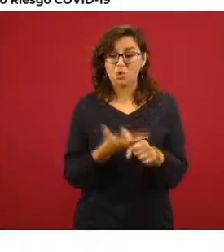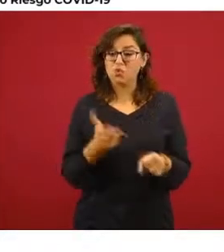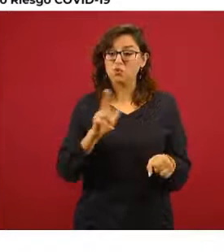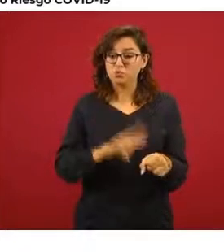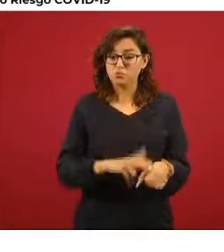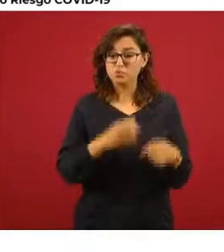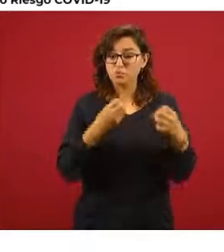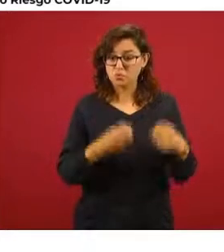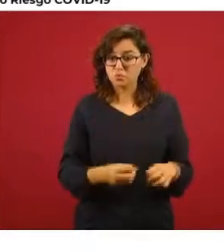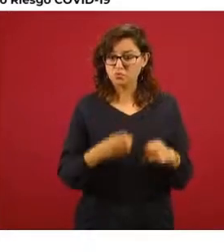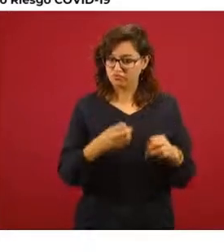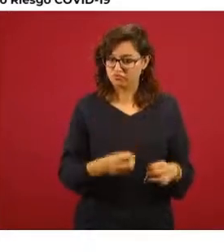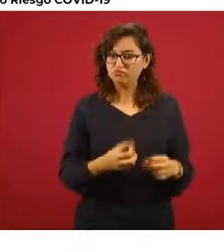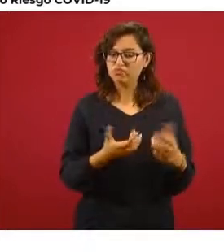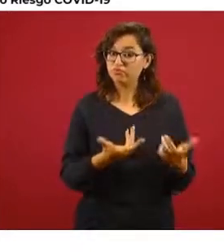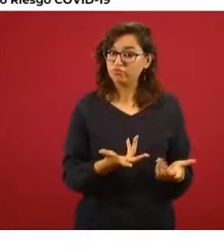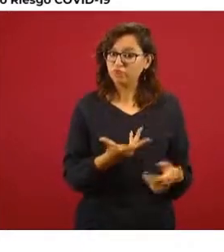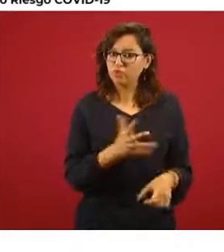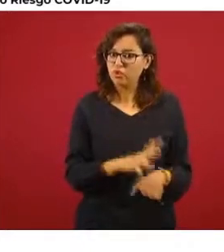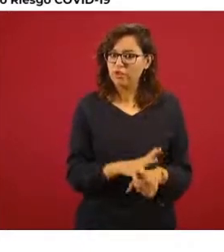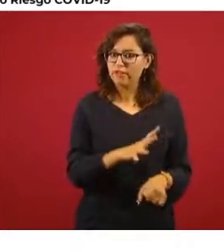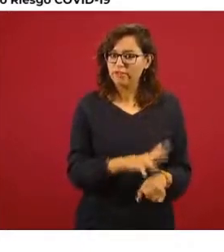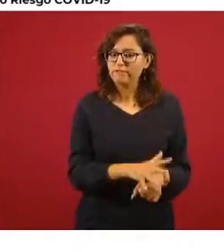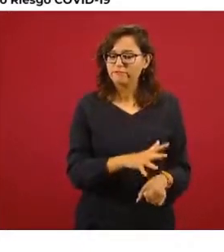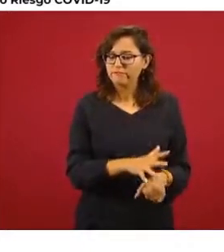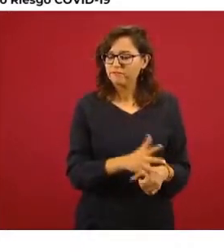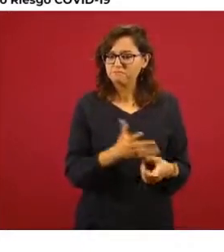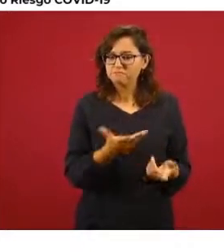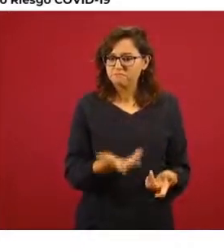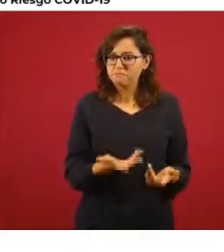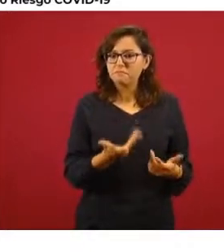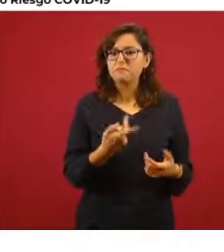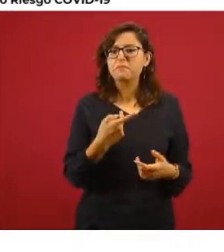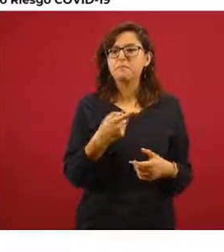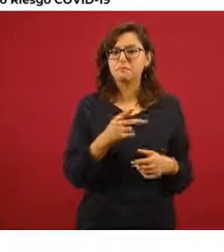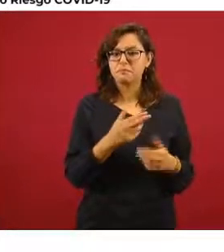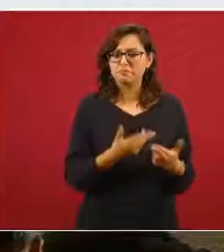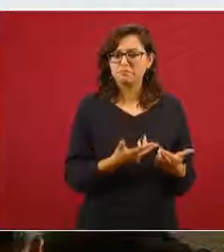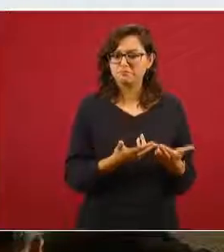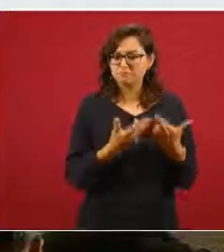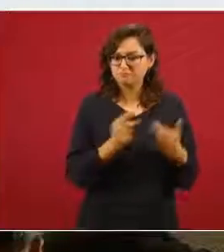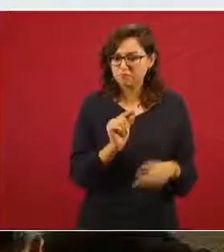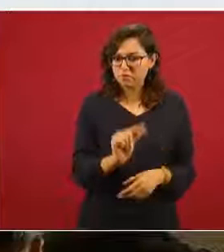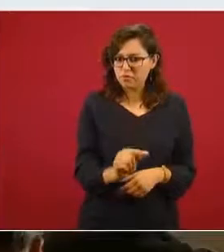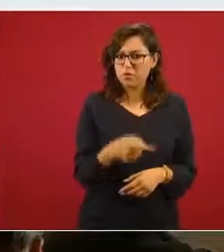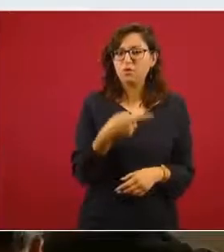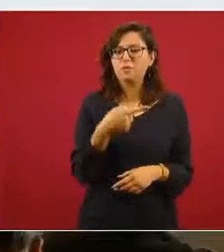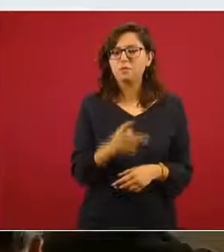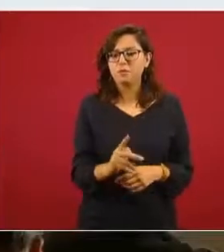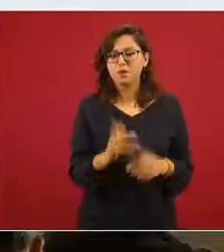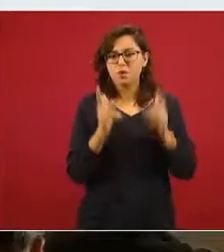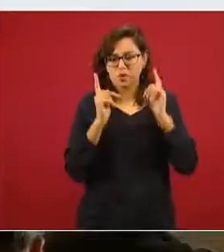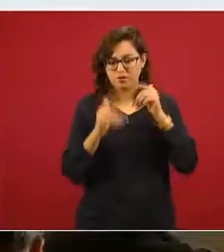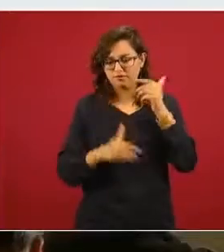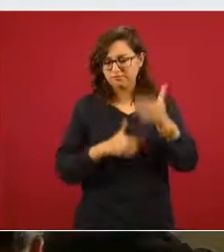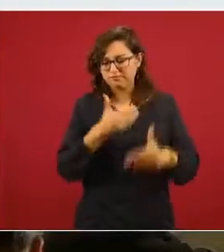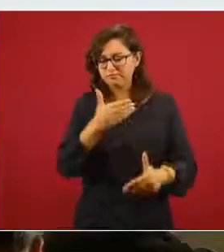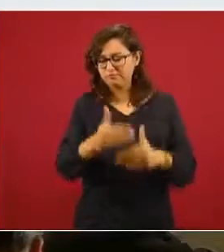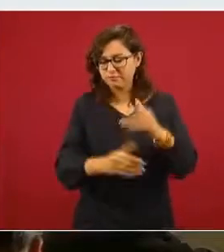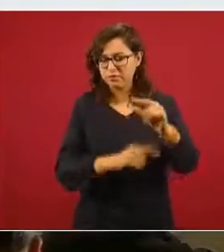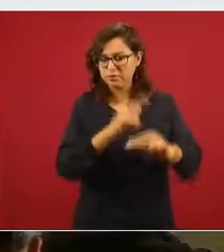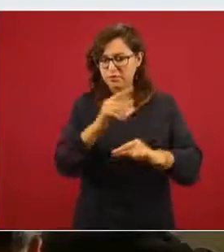hospitalaria, pero esperamos que ya se va a ir descargando. Veamos la siguiente diapositiva, la ocupación hospitalaria de Nayarit, que